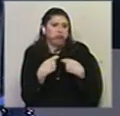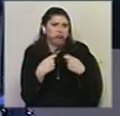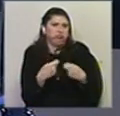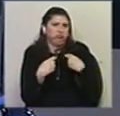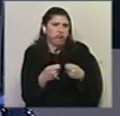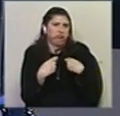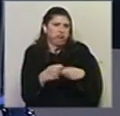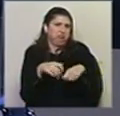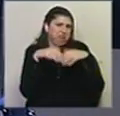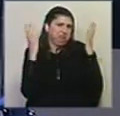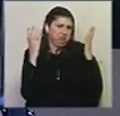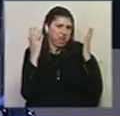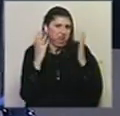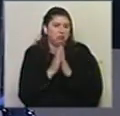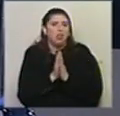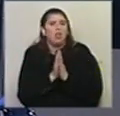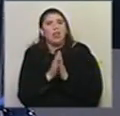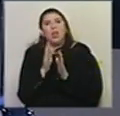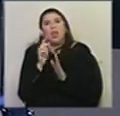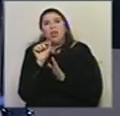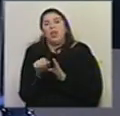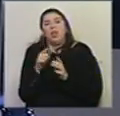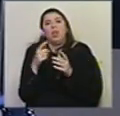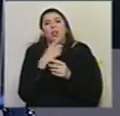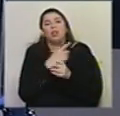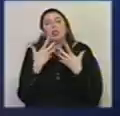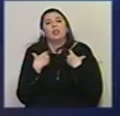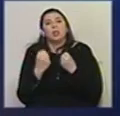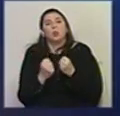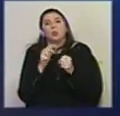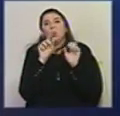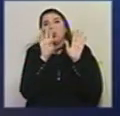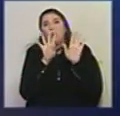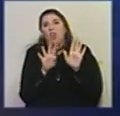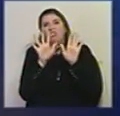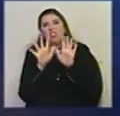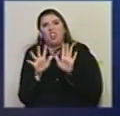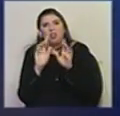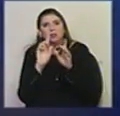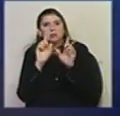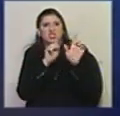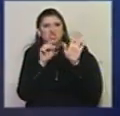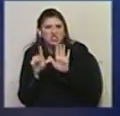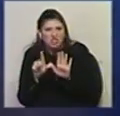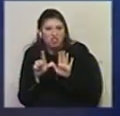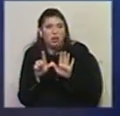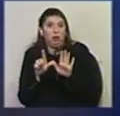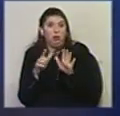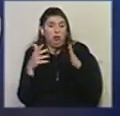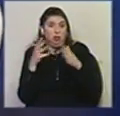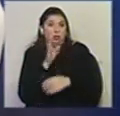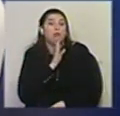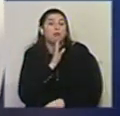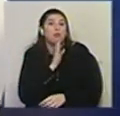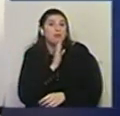el que es, estamos hablando del 9, el 10, el 17%, como es en Estados Unidos, que tiene un sistema que deja 50 millones de personas